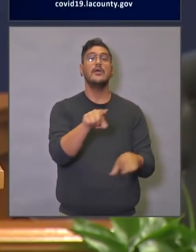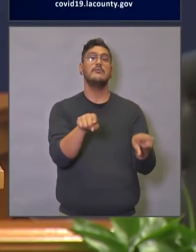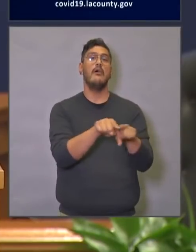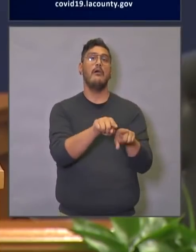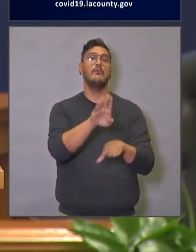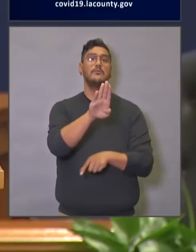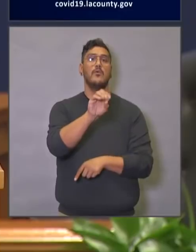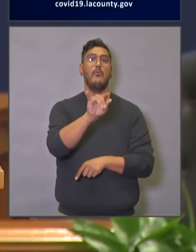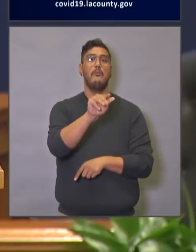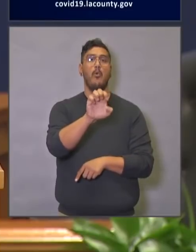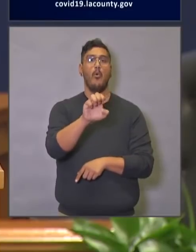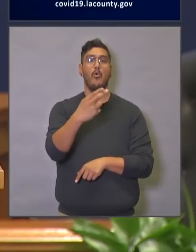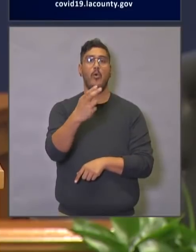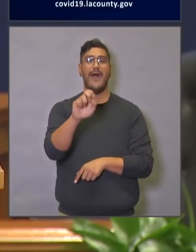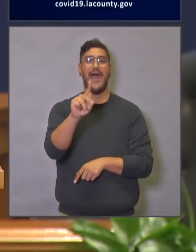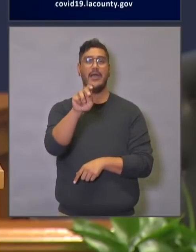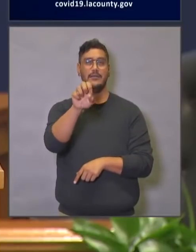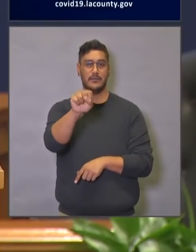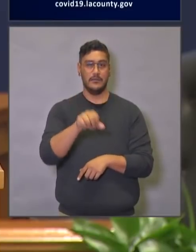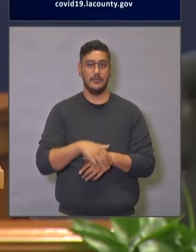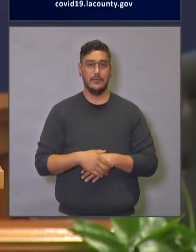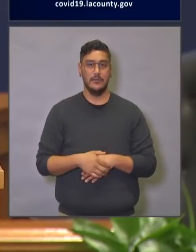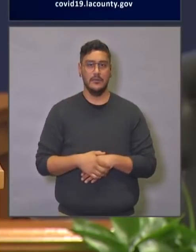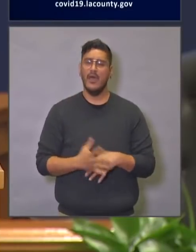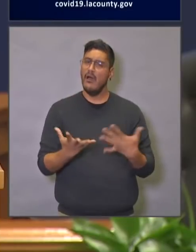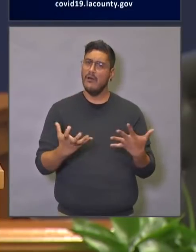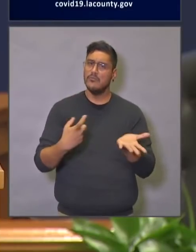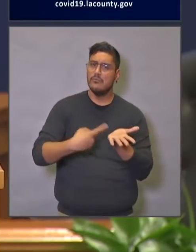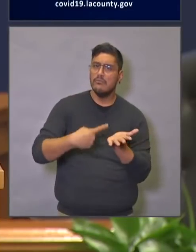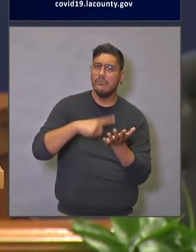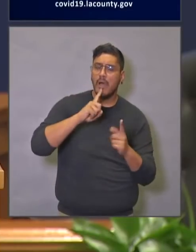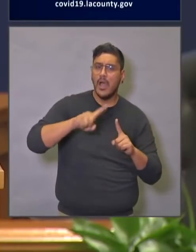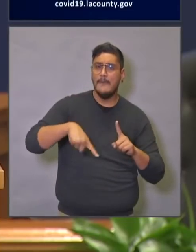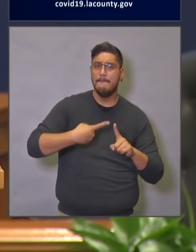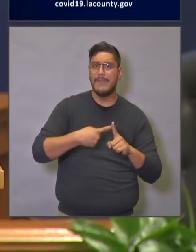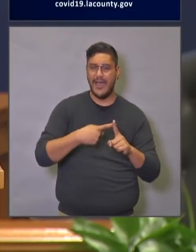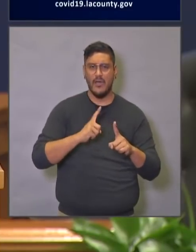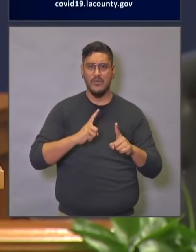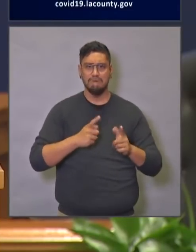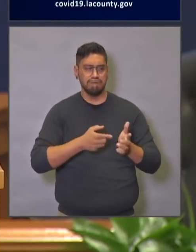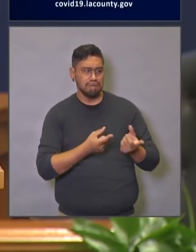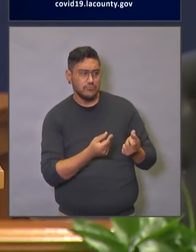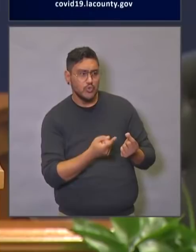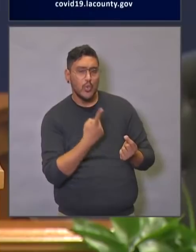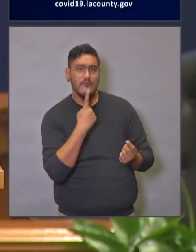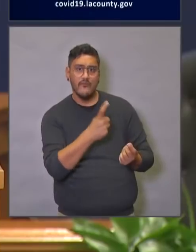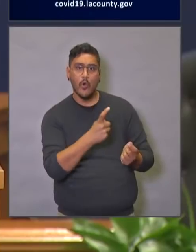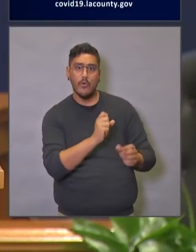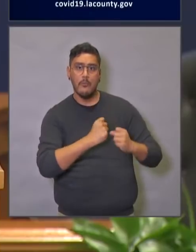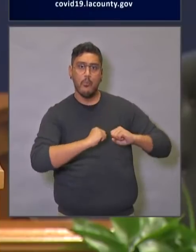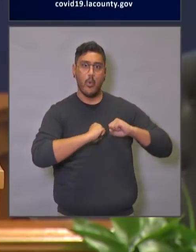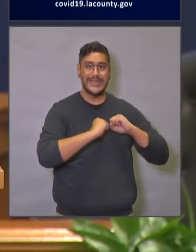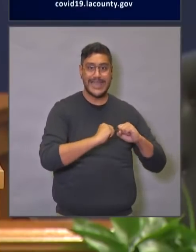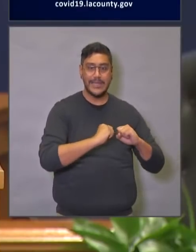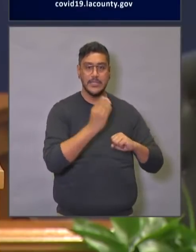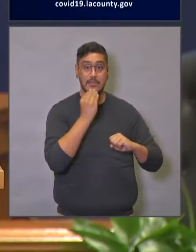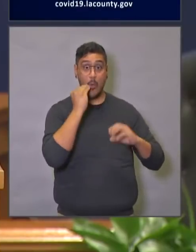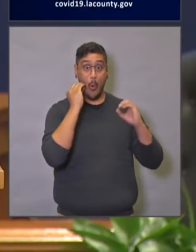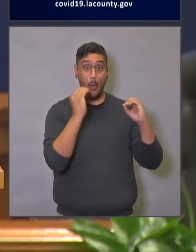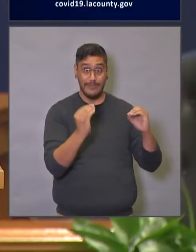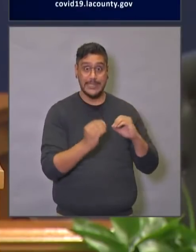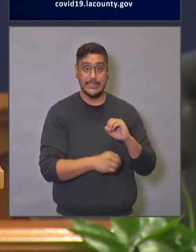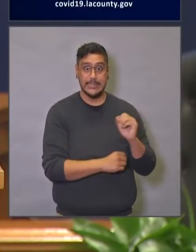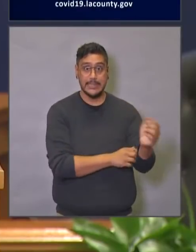Heights. También quiero hablar sobre nuestro trabajo para cuidar de nuestros vecinos sin hogar. En el condado de Los